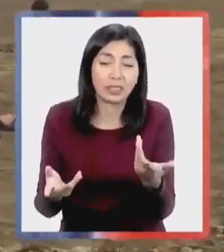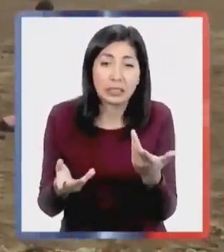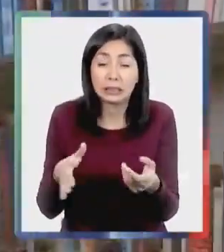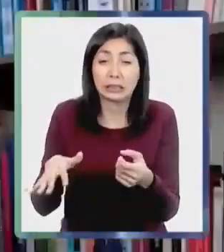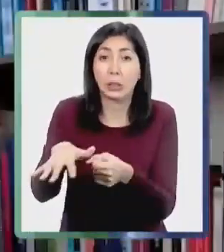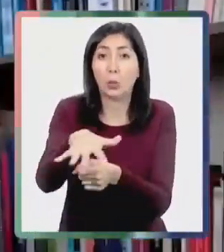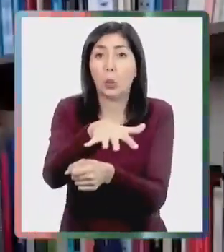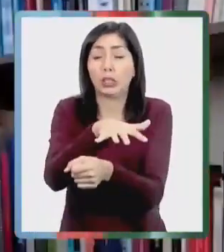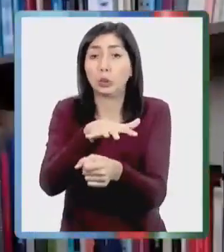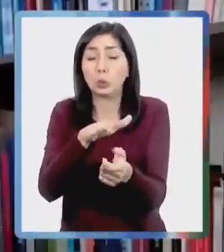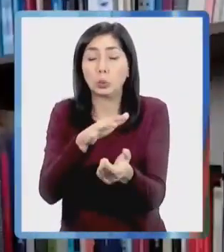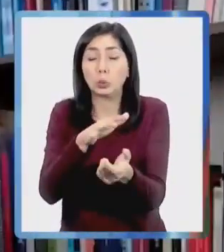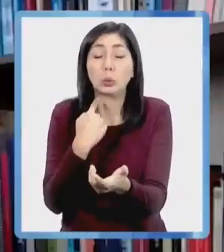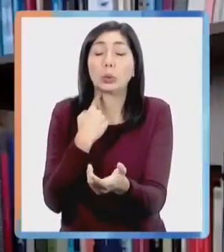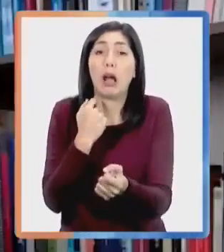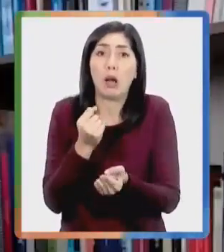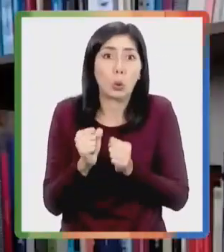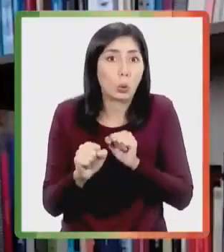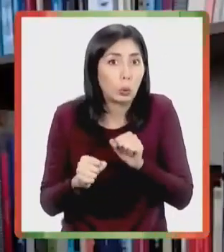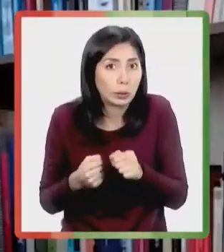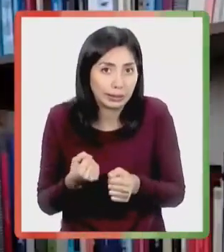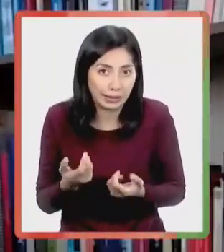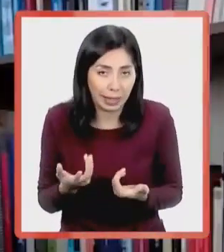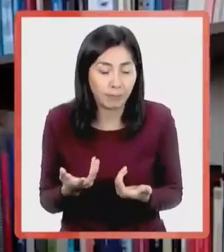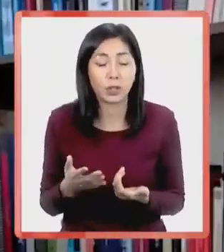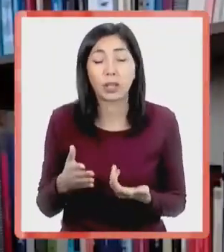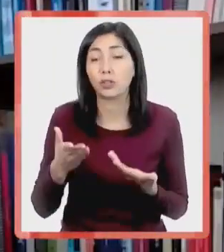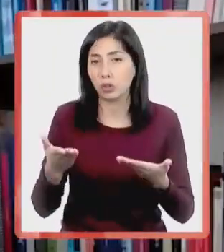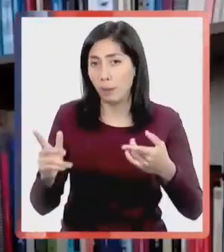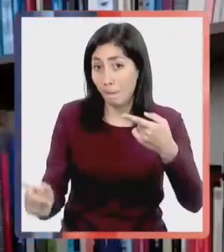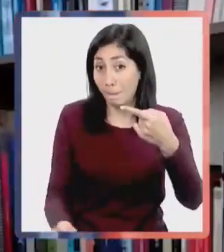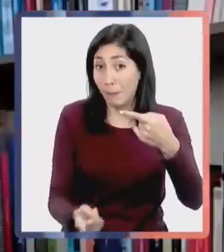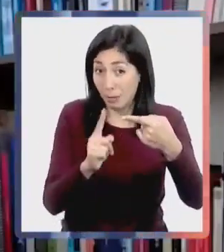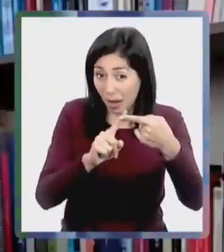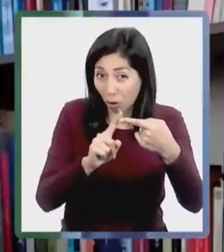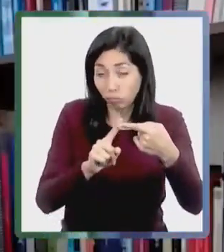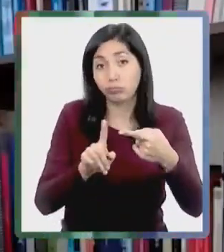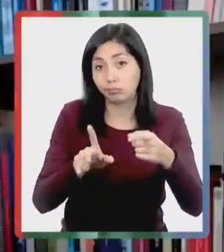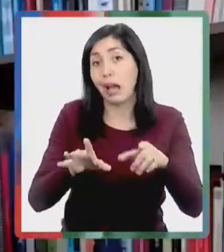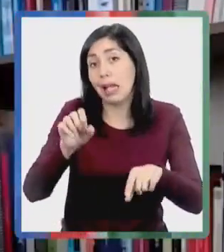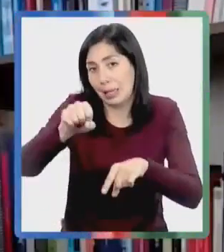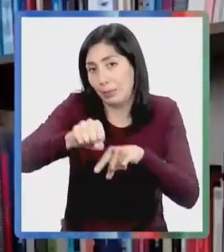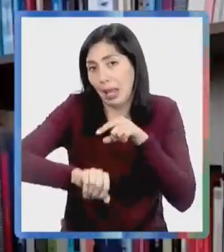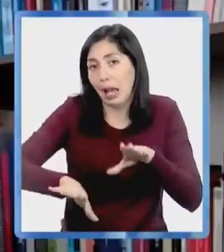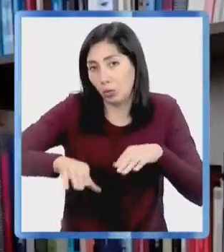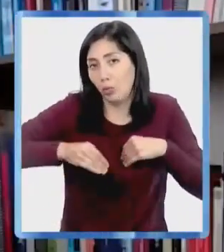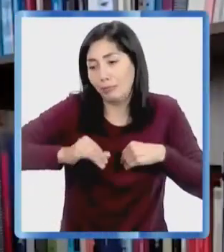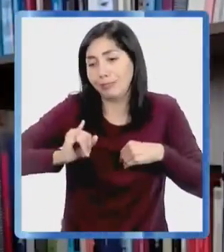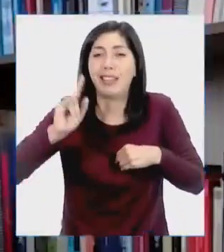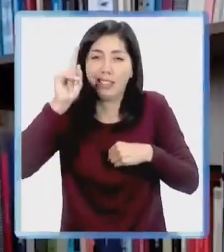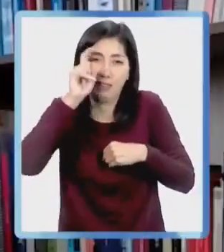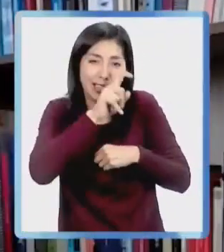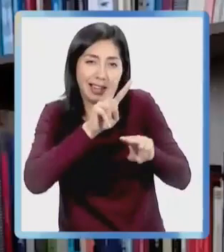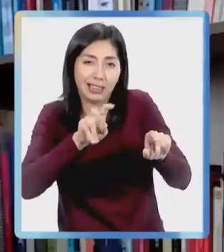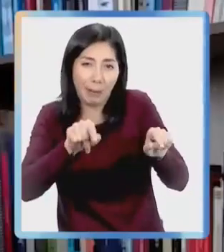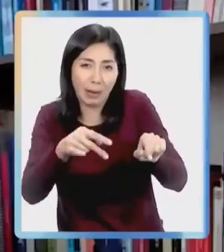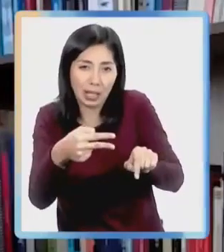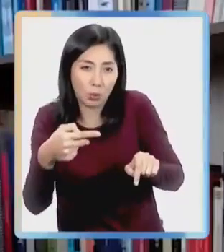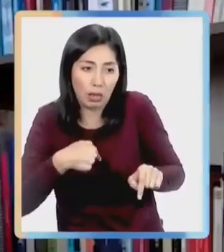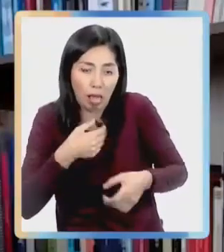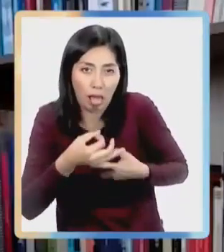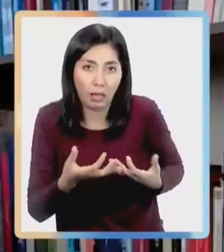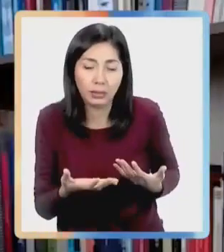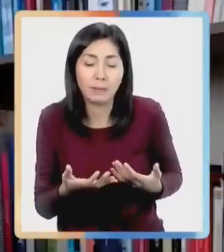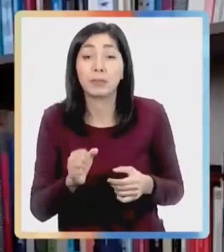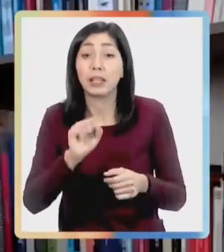con una situación que puede ser bastante angustiante incluso. Así que primero, acojamos que nos cueste, como primera cosa.